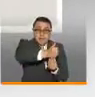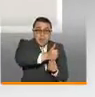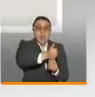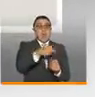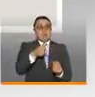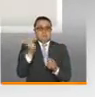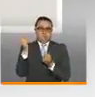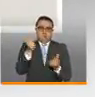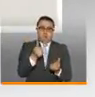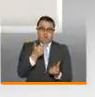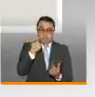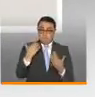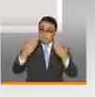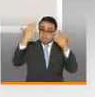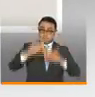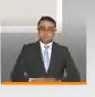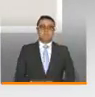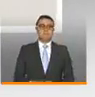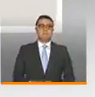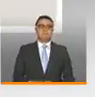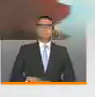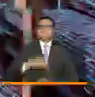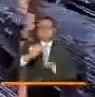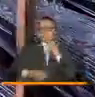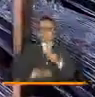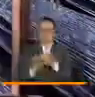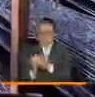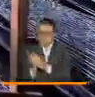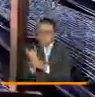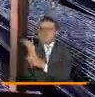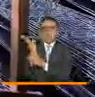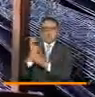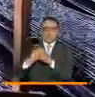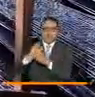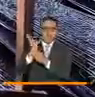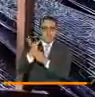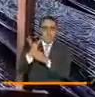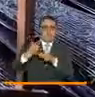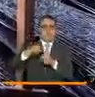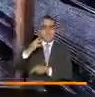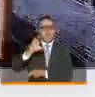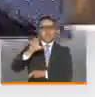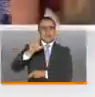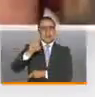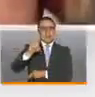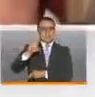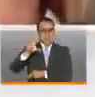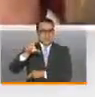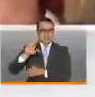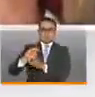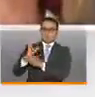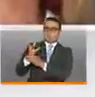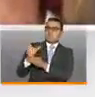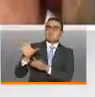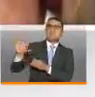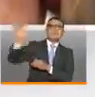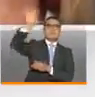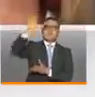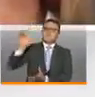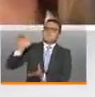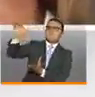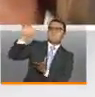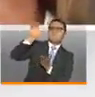Nosotros producimos clavel de exportación y comercializamos nuestros claveles a la mayor parte del mundo,